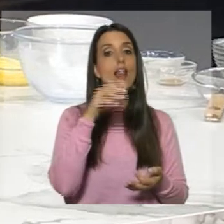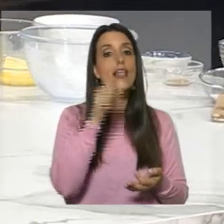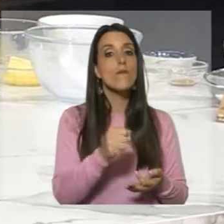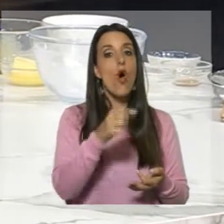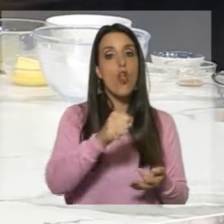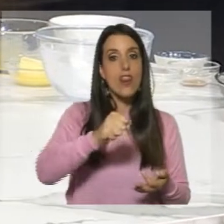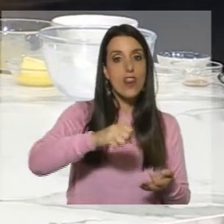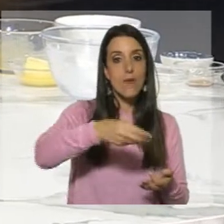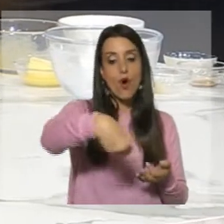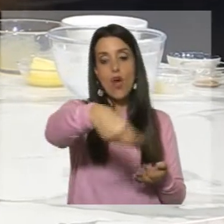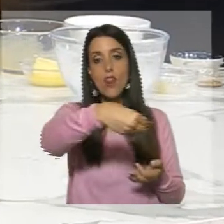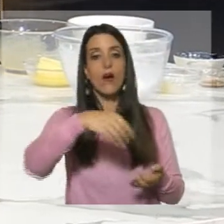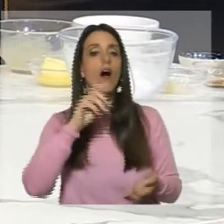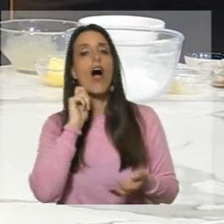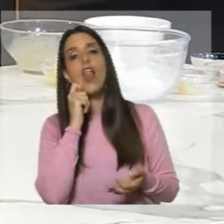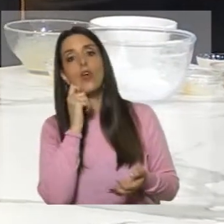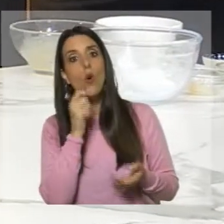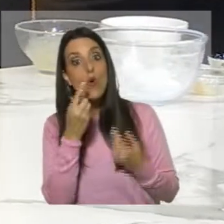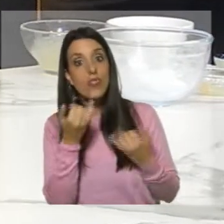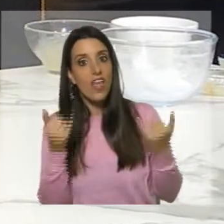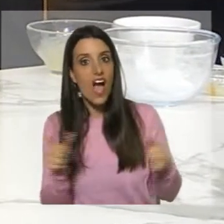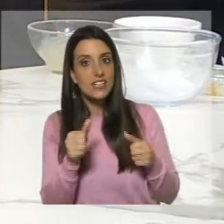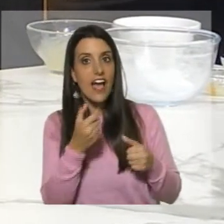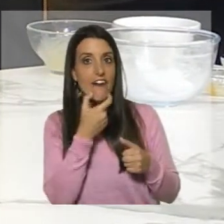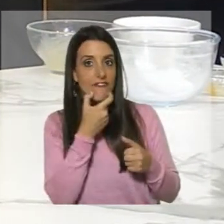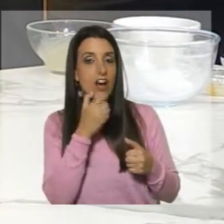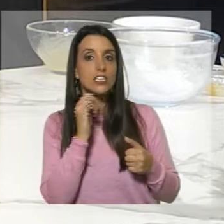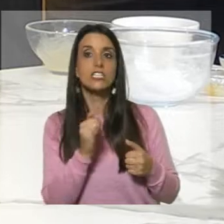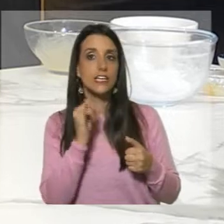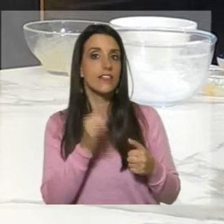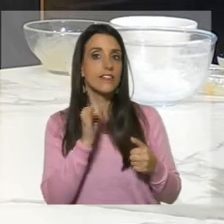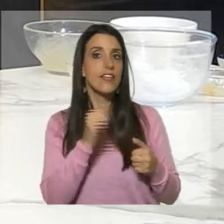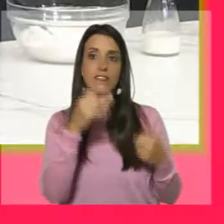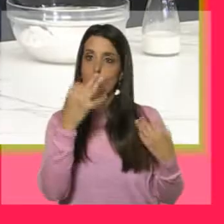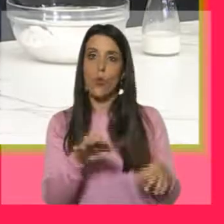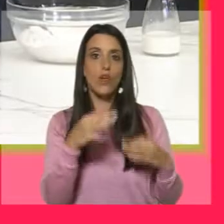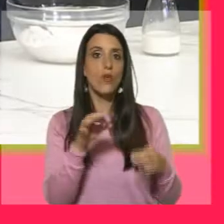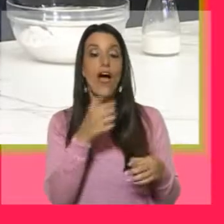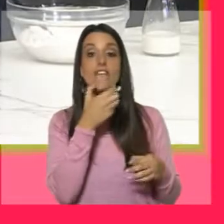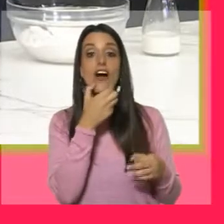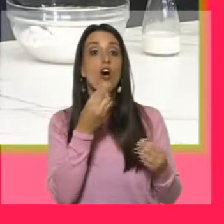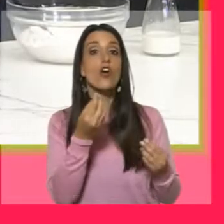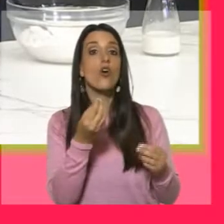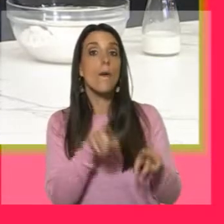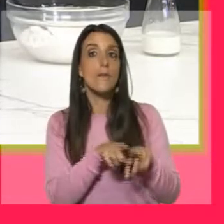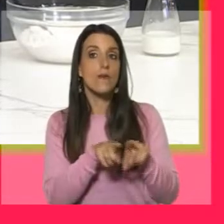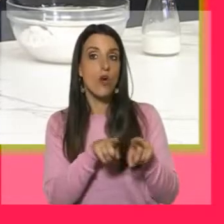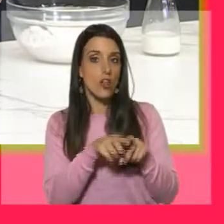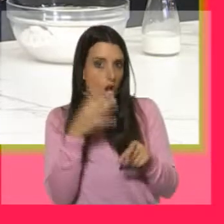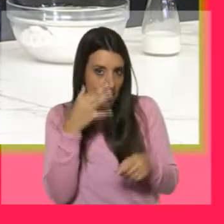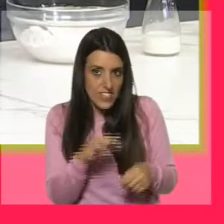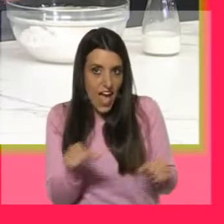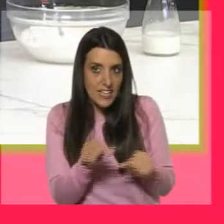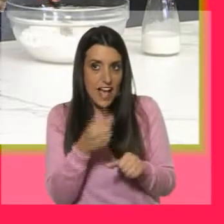más intenso que hacemos siempre. Tenemos que hacer un día. Tenemos que hacer alfajores. ¿No? Que no, ahí va alfajores así, con alfajores la receta de los de verdad.